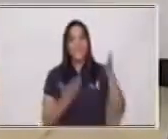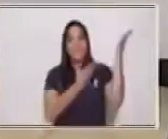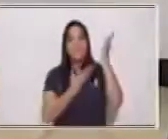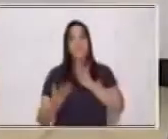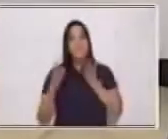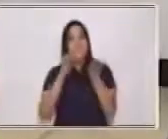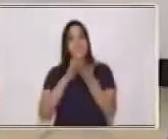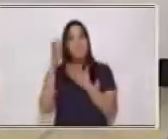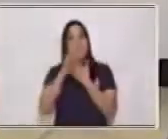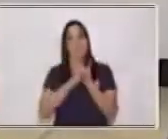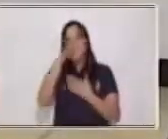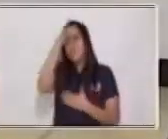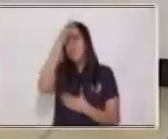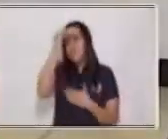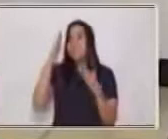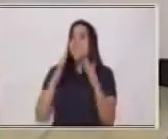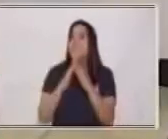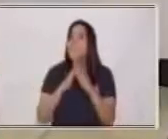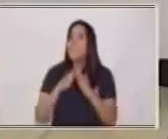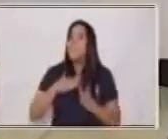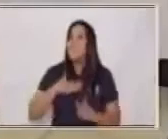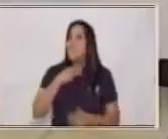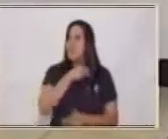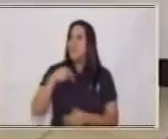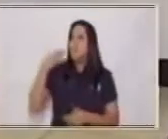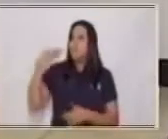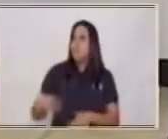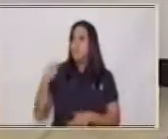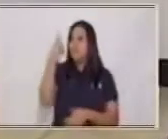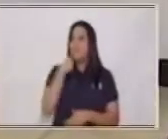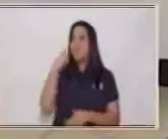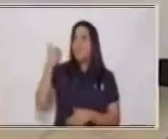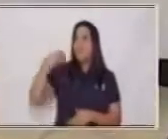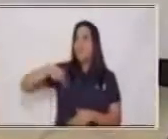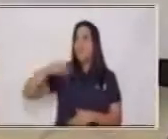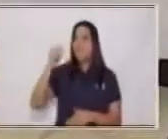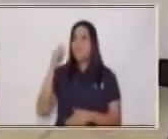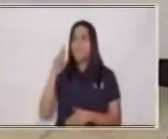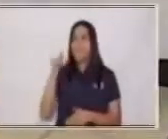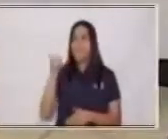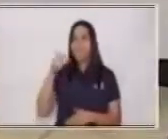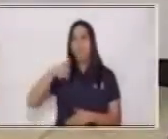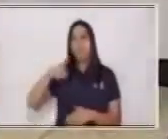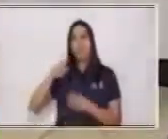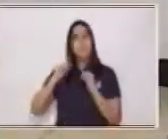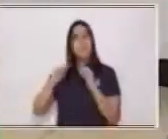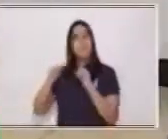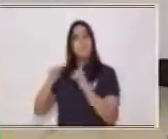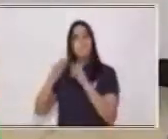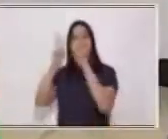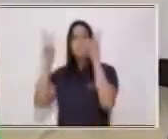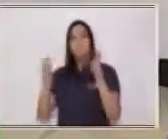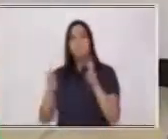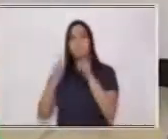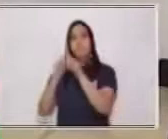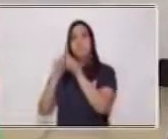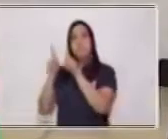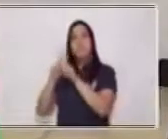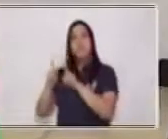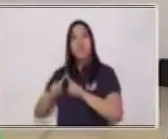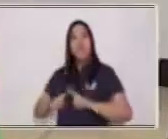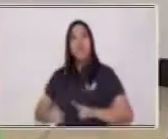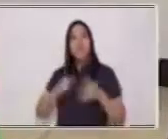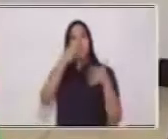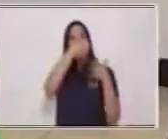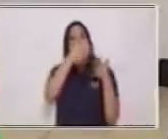Bienvenido a este espacio Aprendo en Casa. Soy Sandra Páez y en esta oportunidad desarrollaré el tema Diferentes tipos de oración